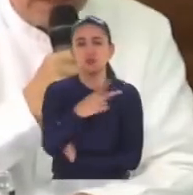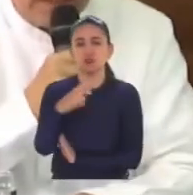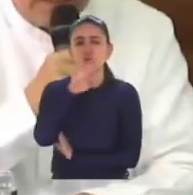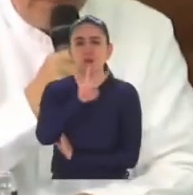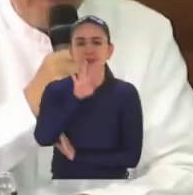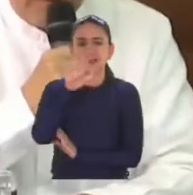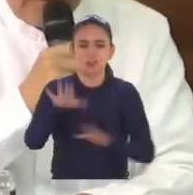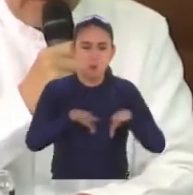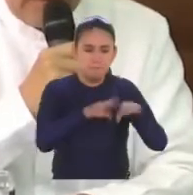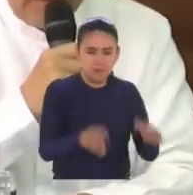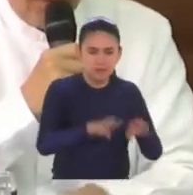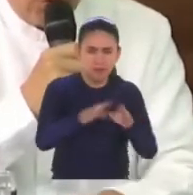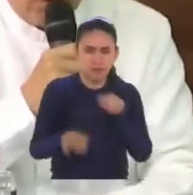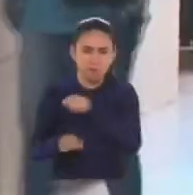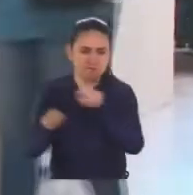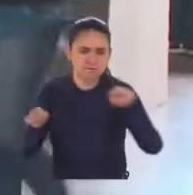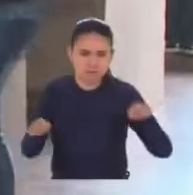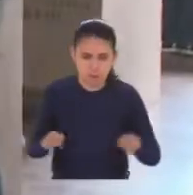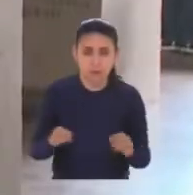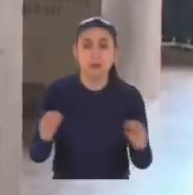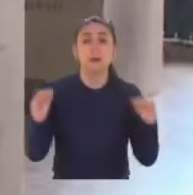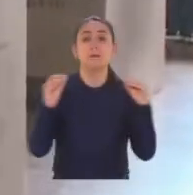13.245 mesas y tenemos